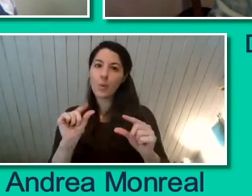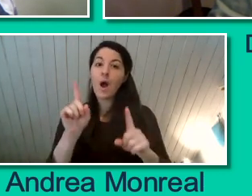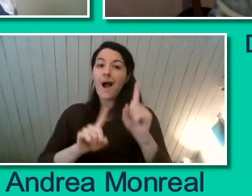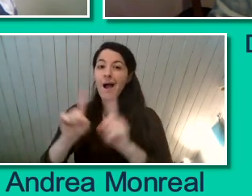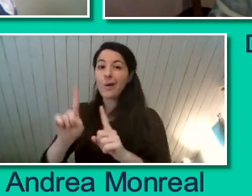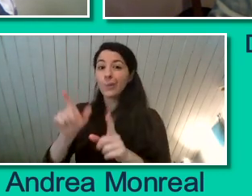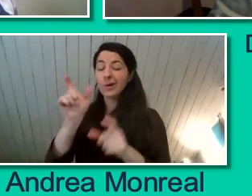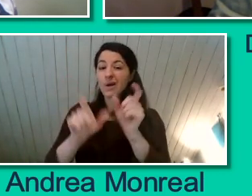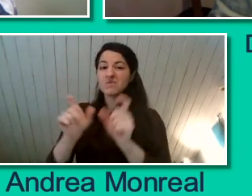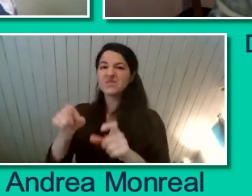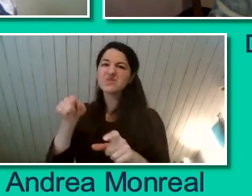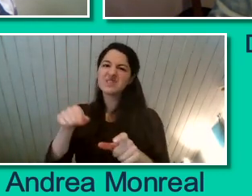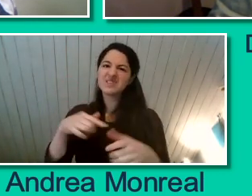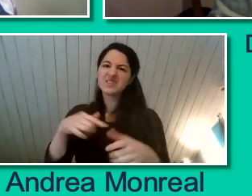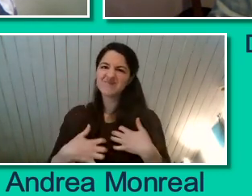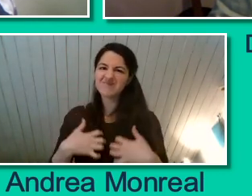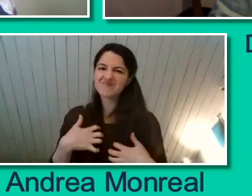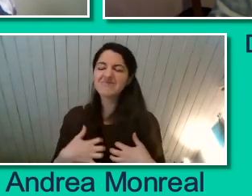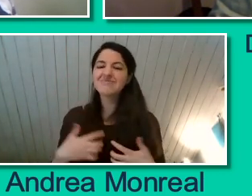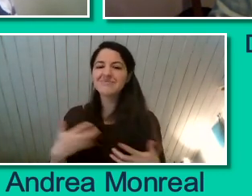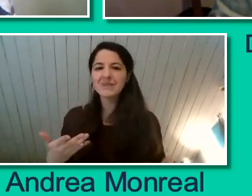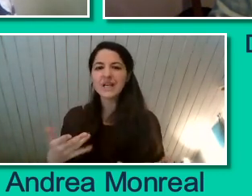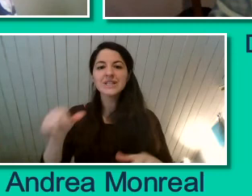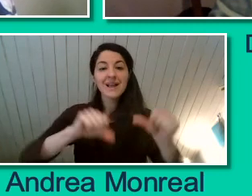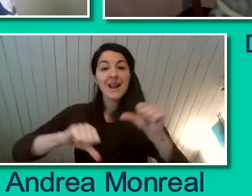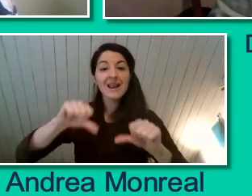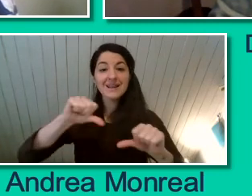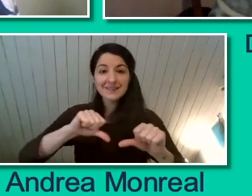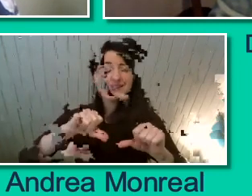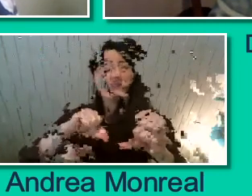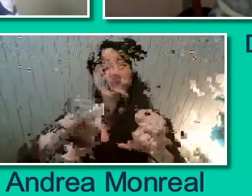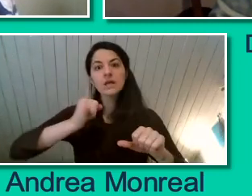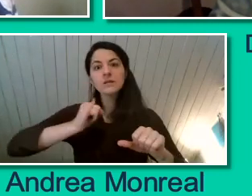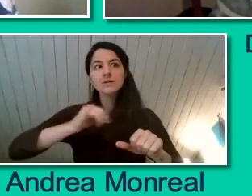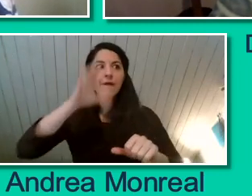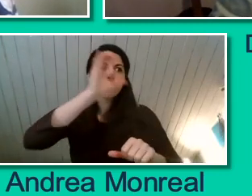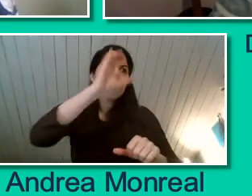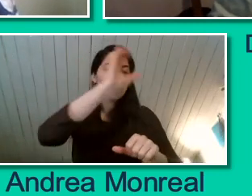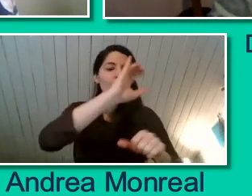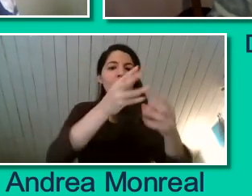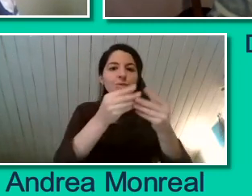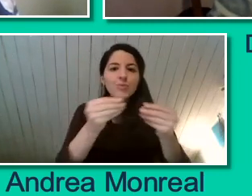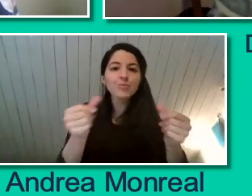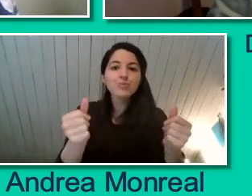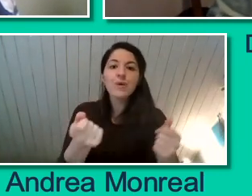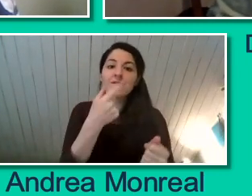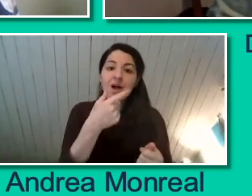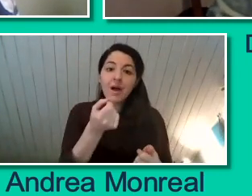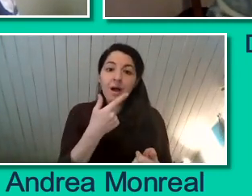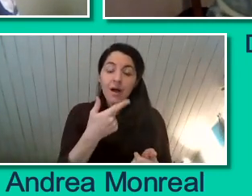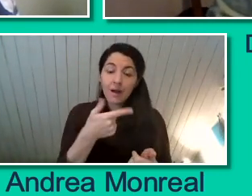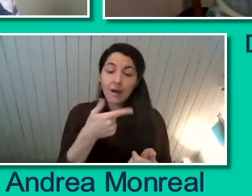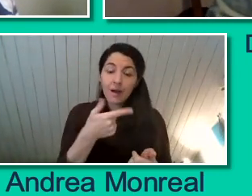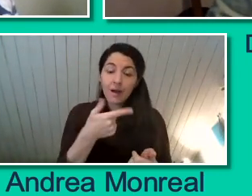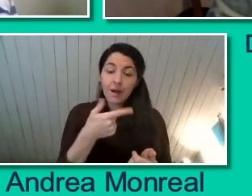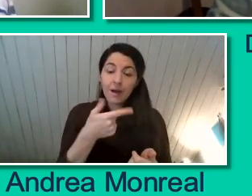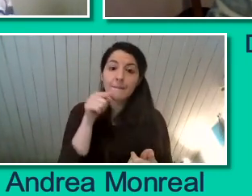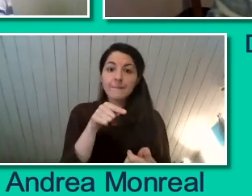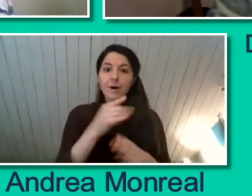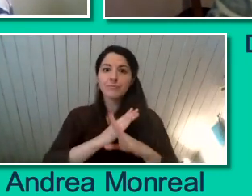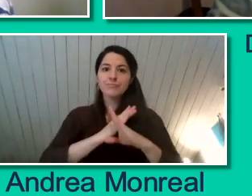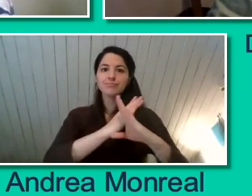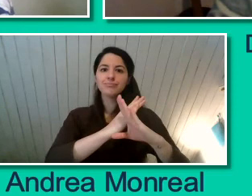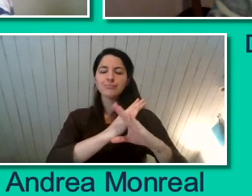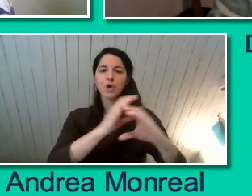ciencia sí se ha dedicado a buscar opciones con fármacos que permitan bloquear esta vía de manera cada vez